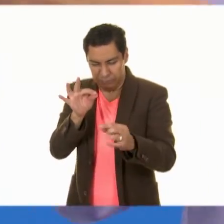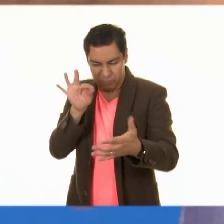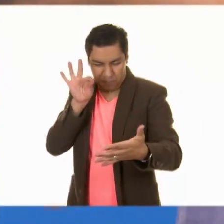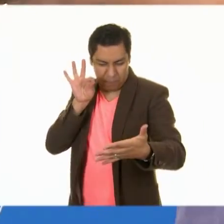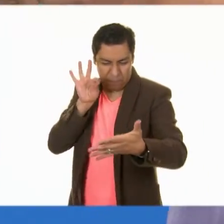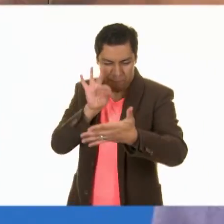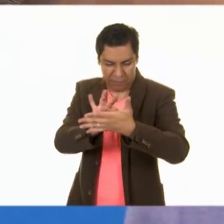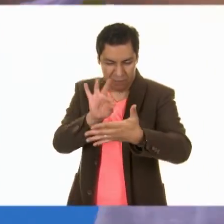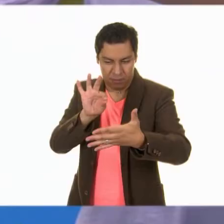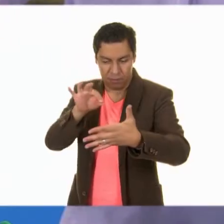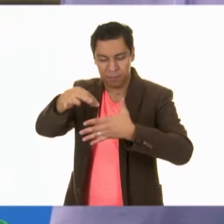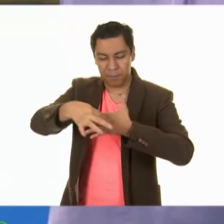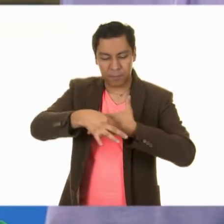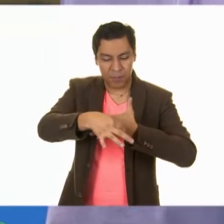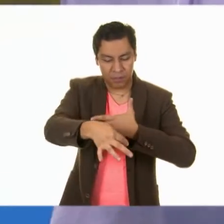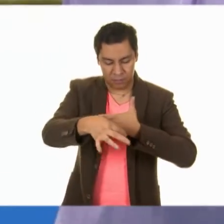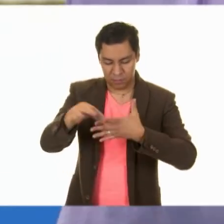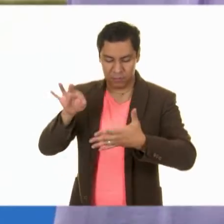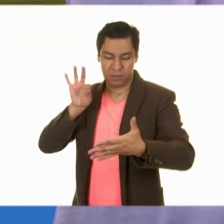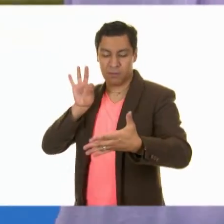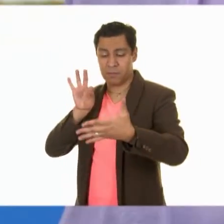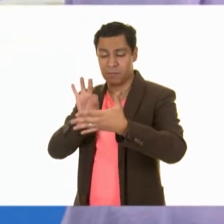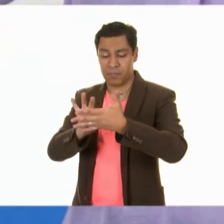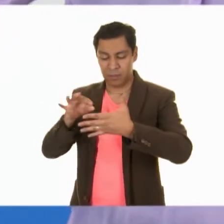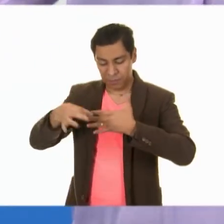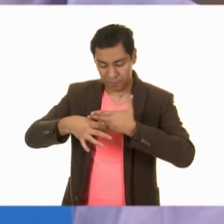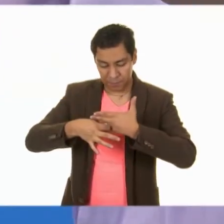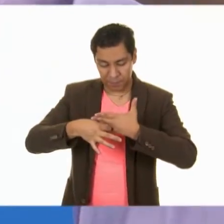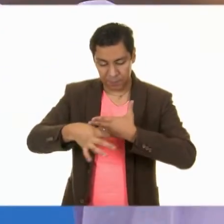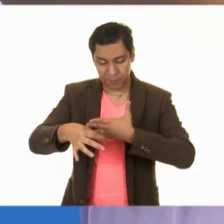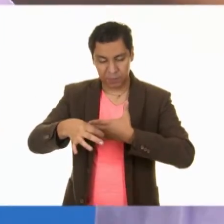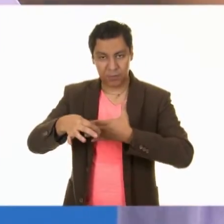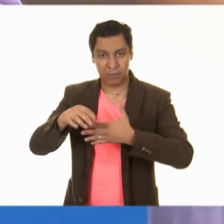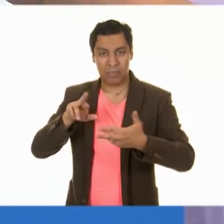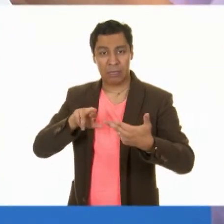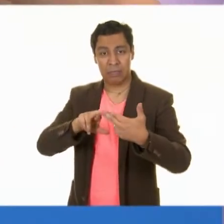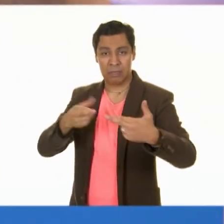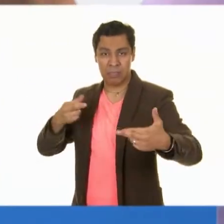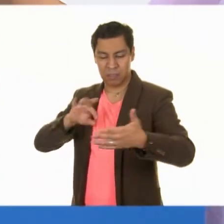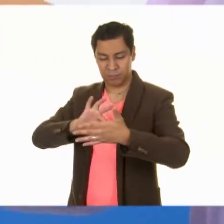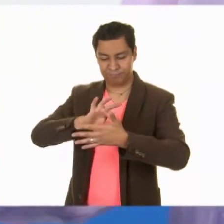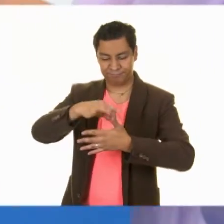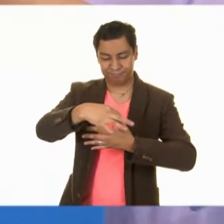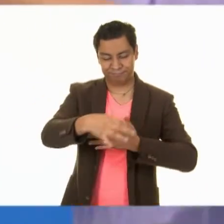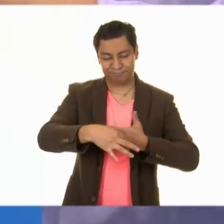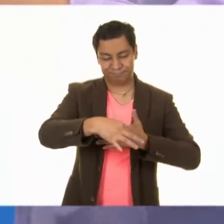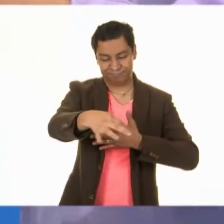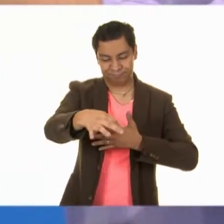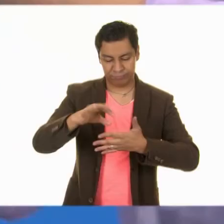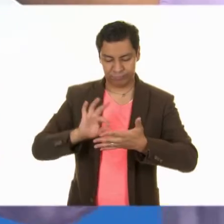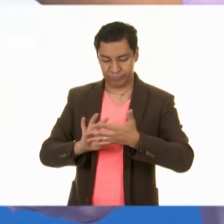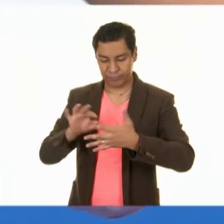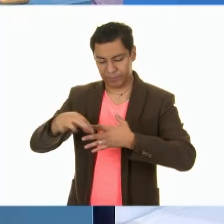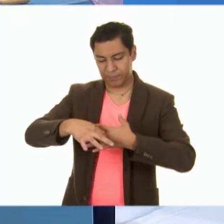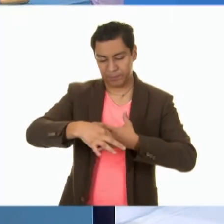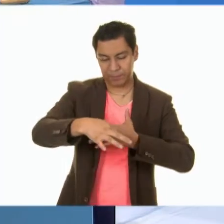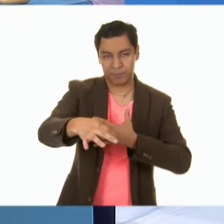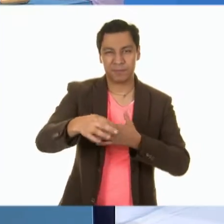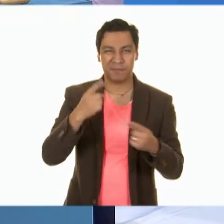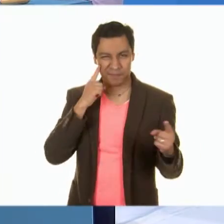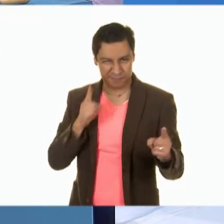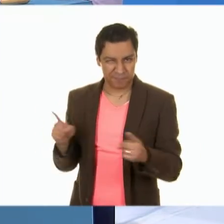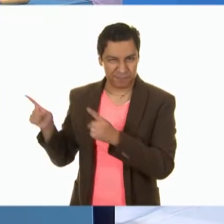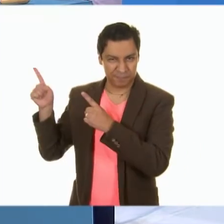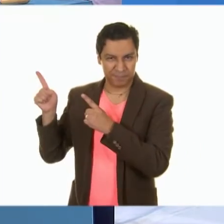pasar una cuerda, bueno, un listón, para que les funcione mejor. Y vamos a hacer el siguiente experimento. Yo lo